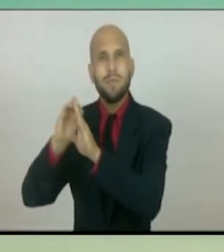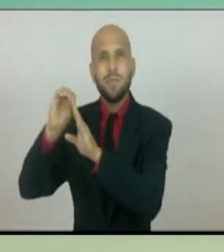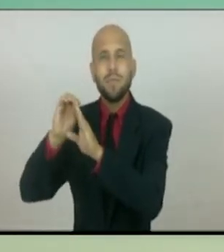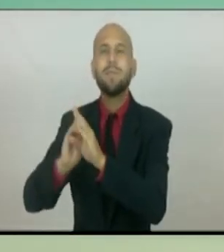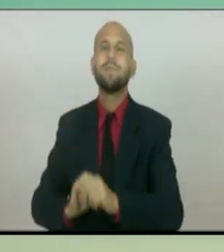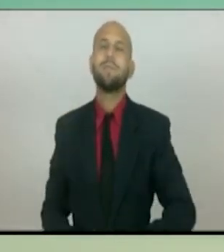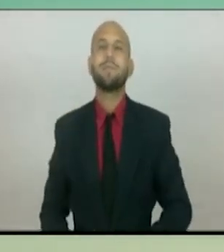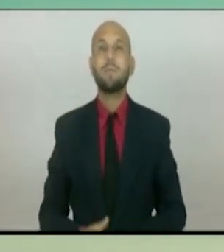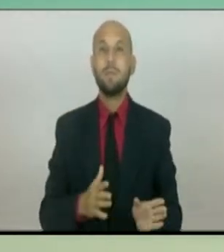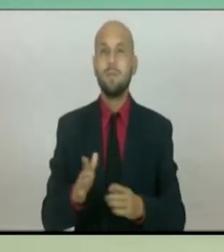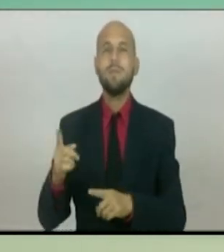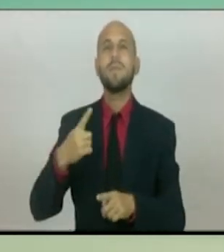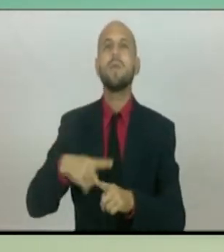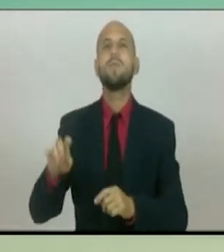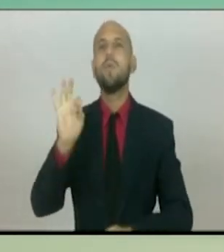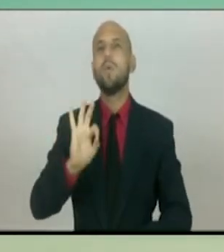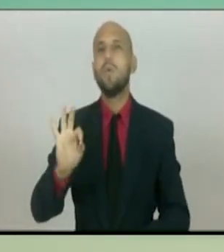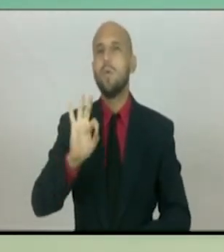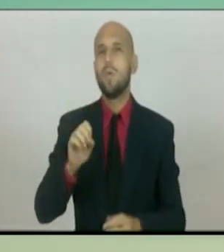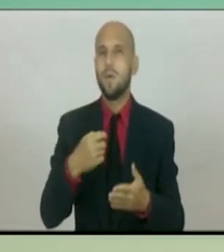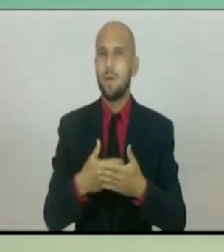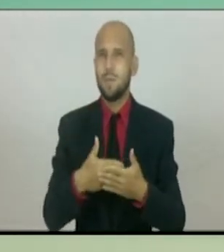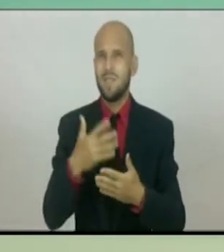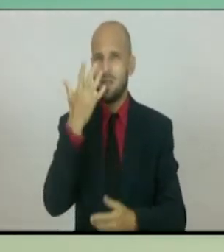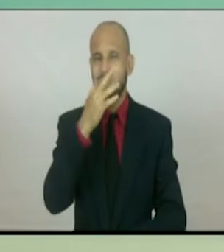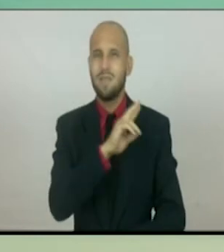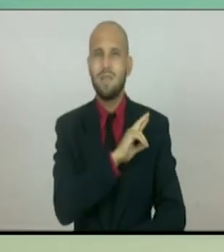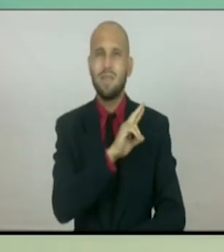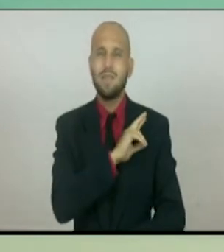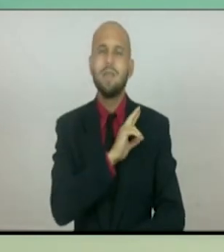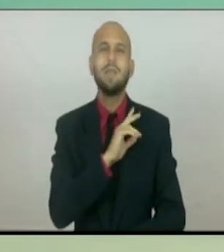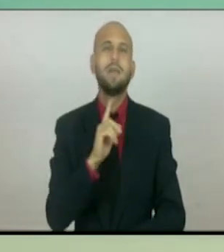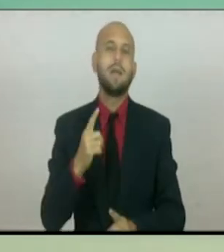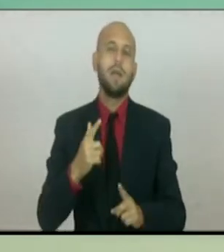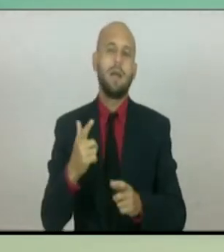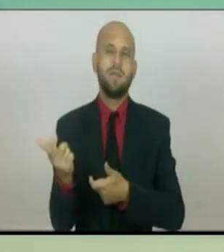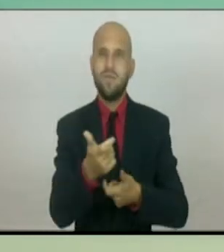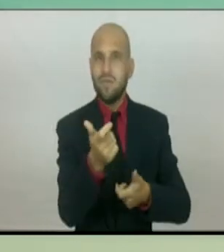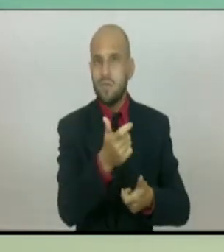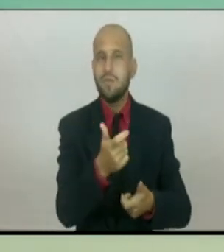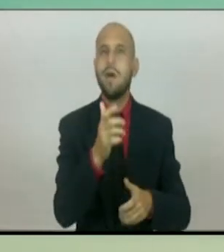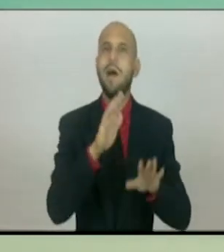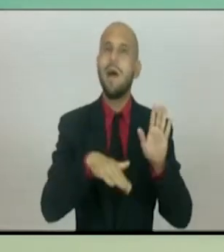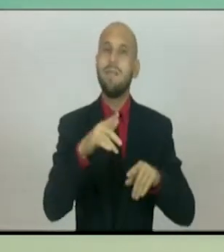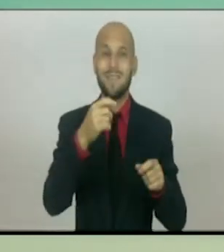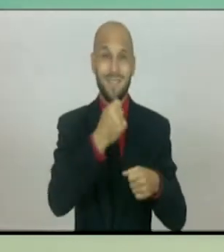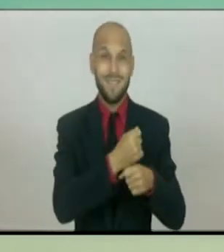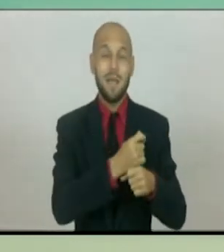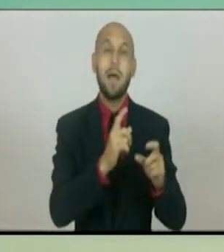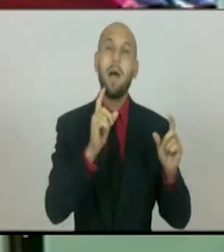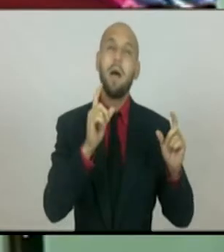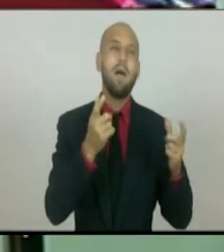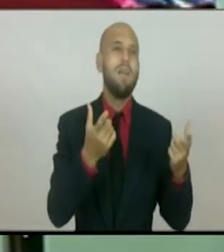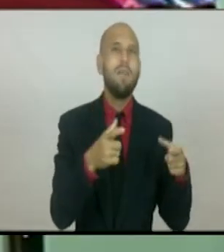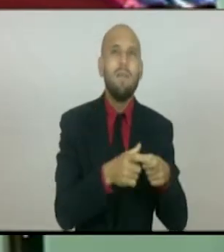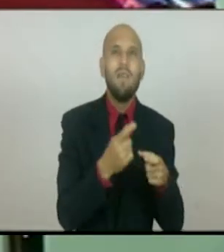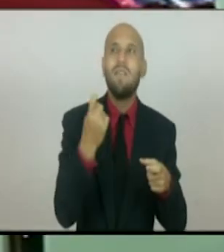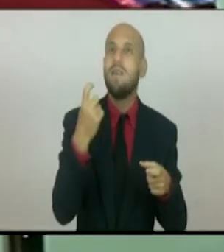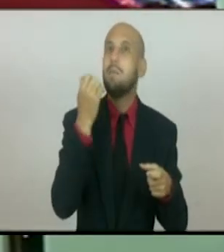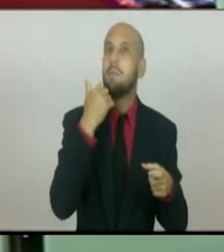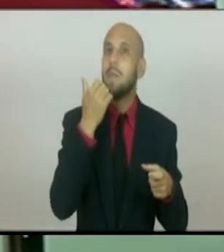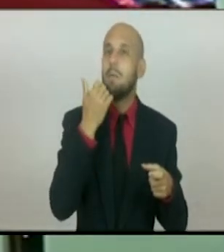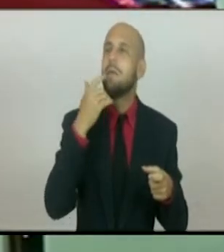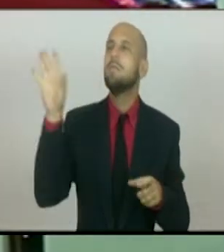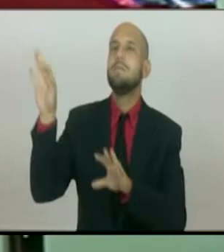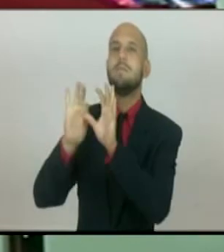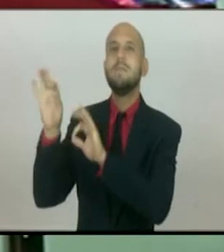de la fumigación. Quienes realizan la fumigación son movilizados de varias empresas. ¿Y qué importancia le conceden a la prevención